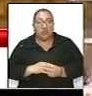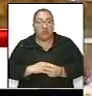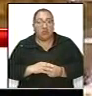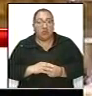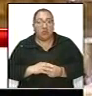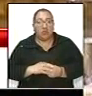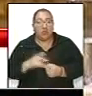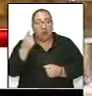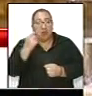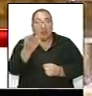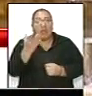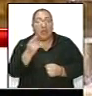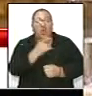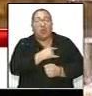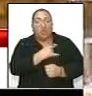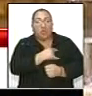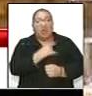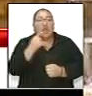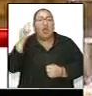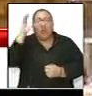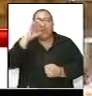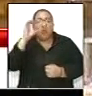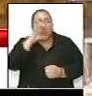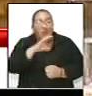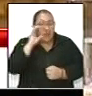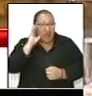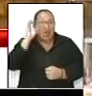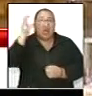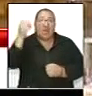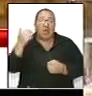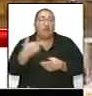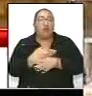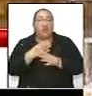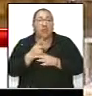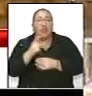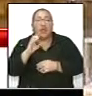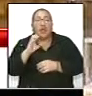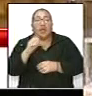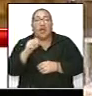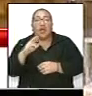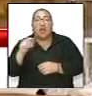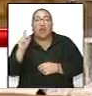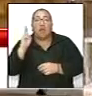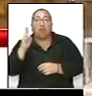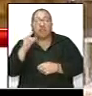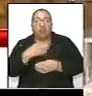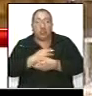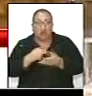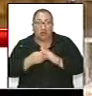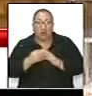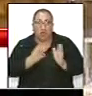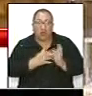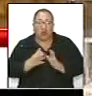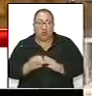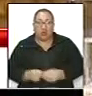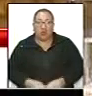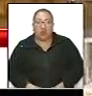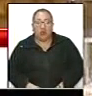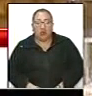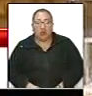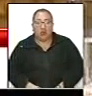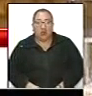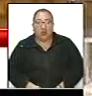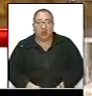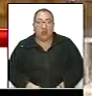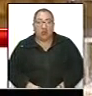demandar a las universidades que busquen crear mecanismos de carrera docente. La ordinarización de los docentes es un indicador